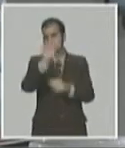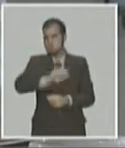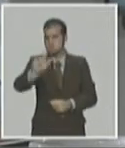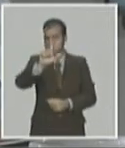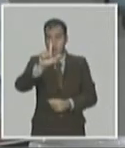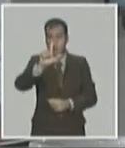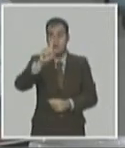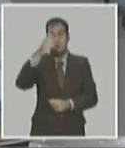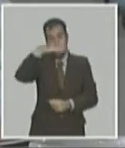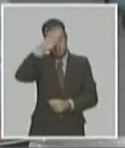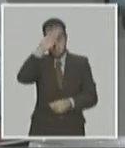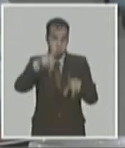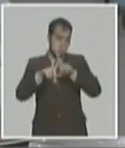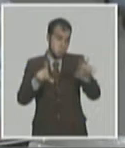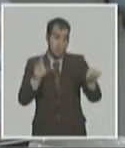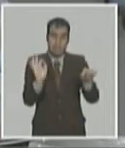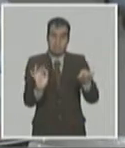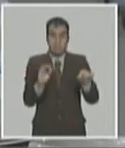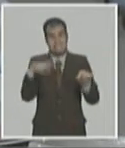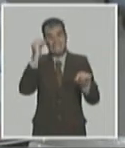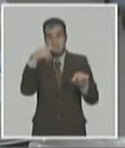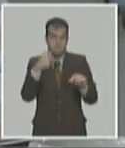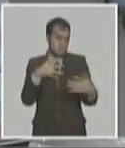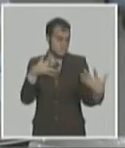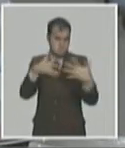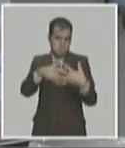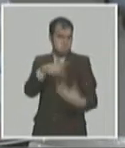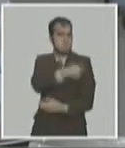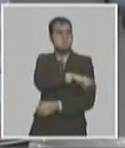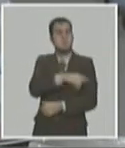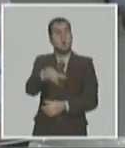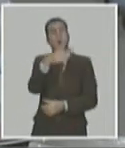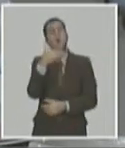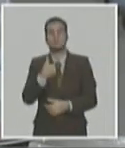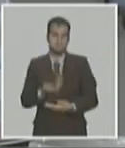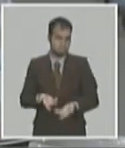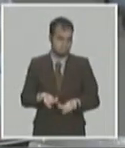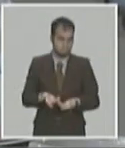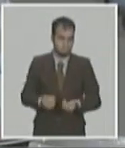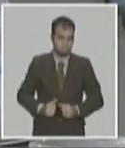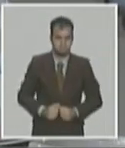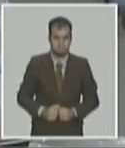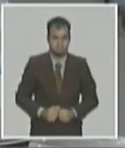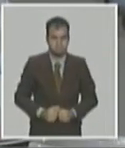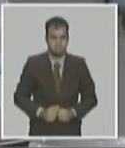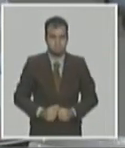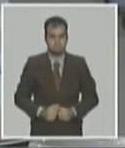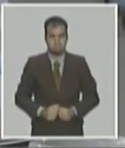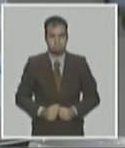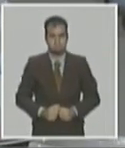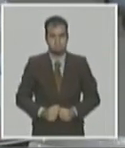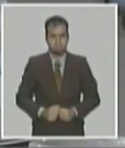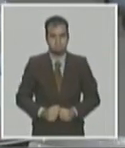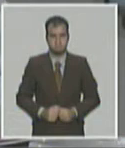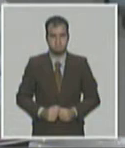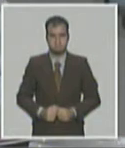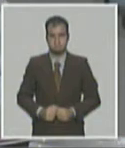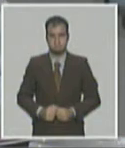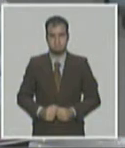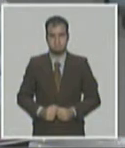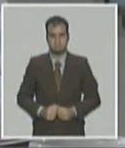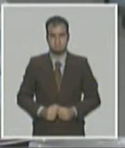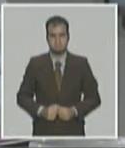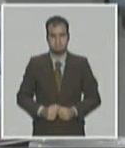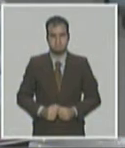que está muy vinculado a la calidad de vida de los cubanos. En ese sentido, yo creo que tan pronto